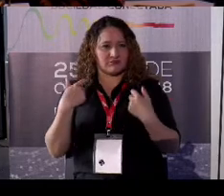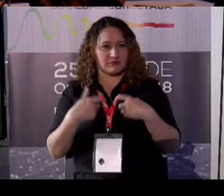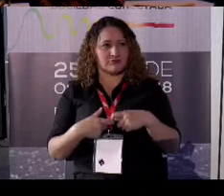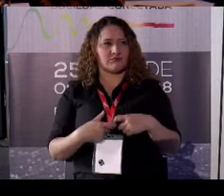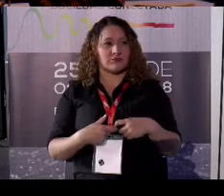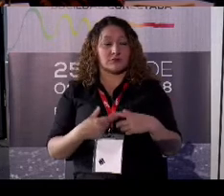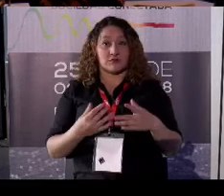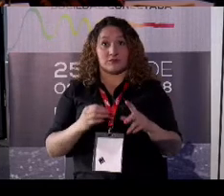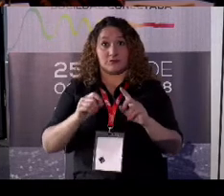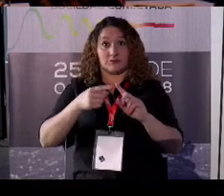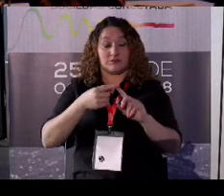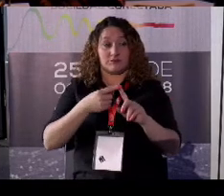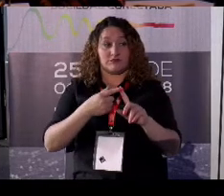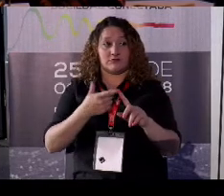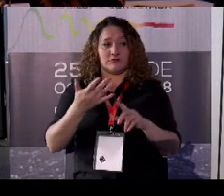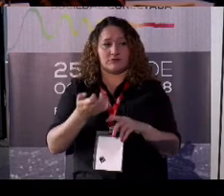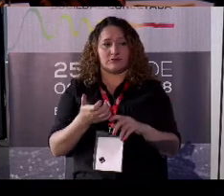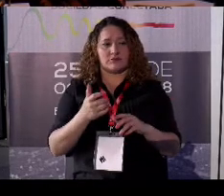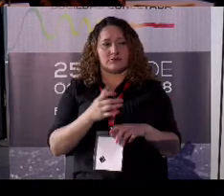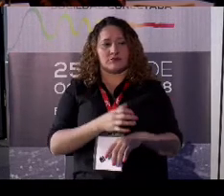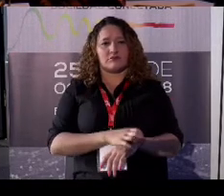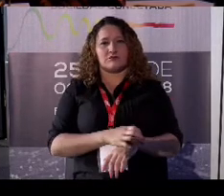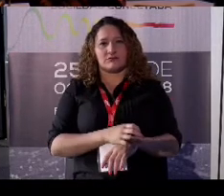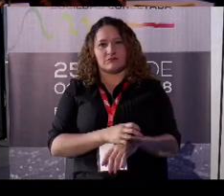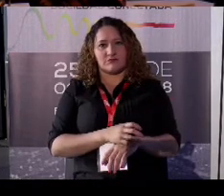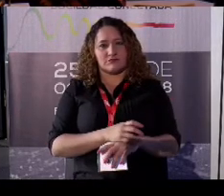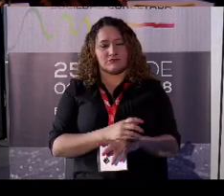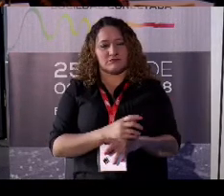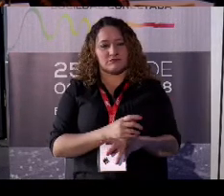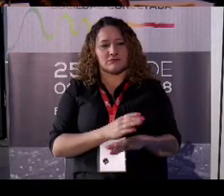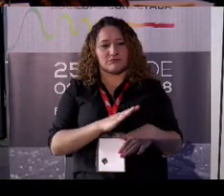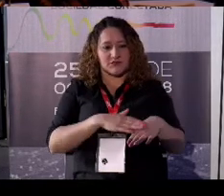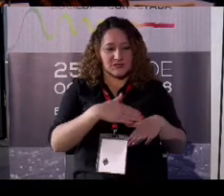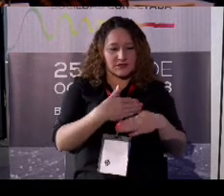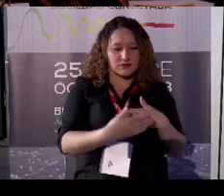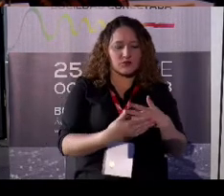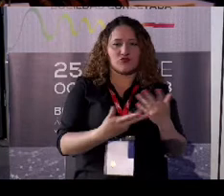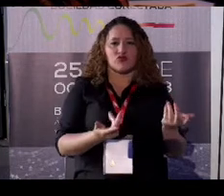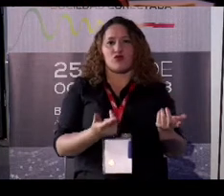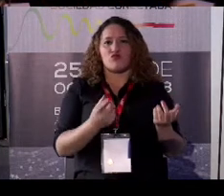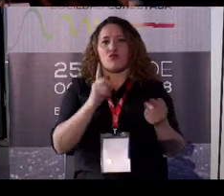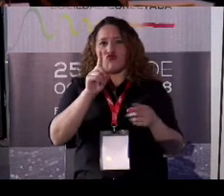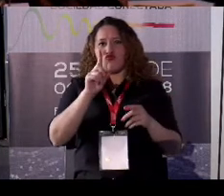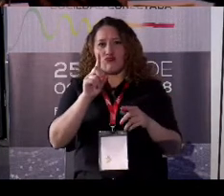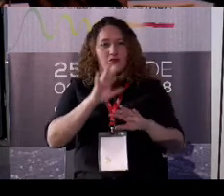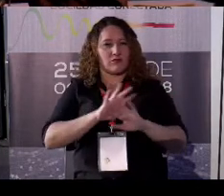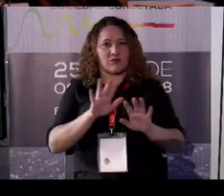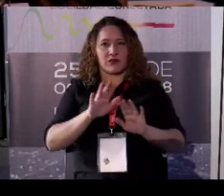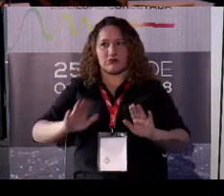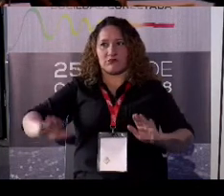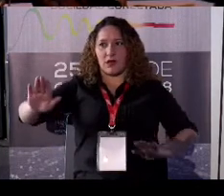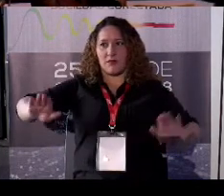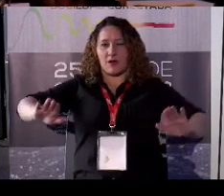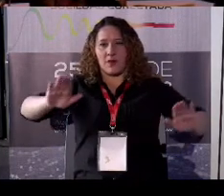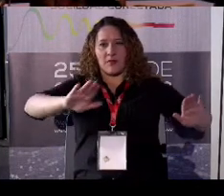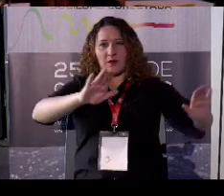con una subasta de reloj y luego hacer una sola ronda donde los participantes mandan